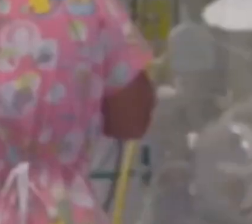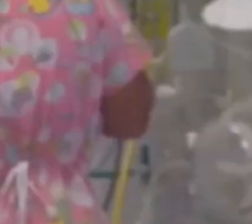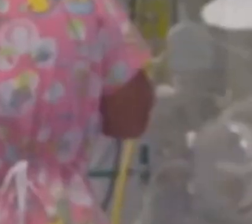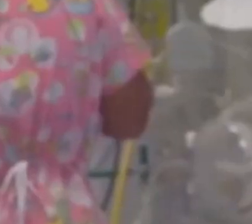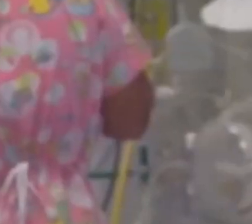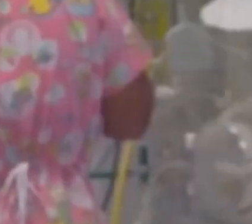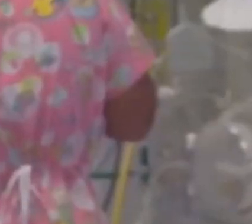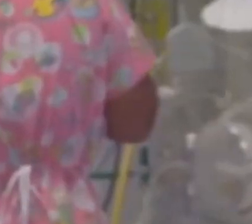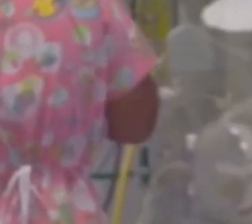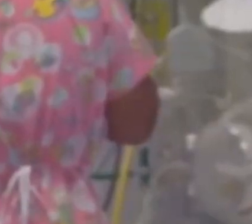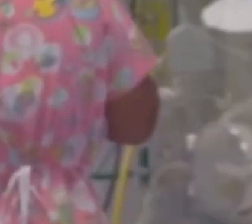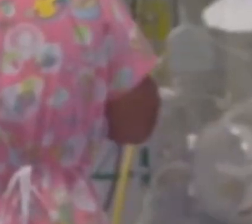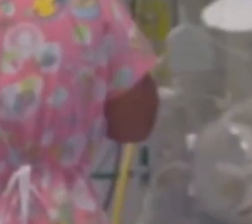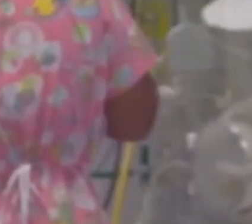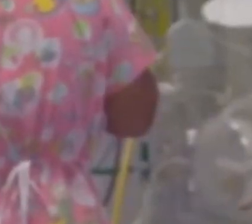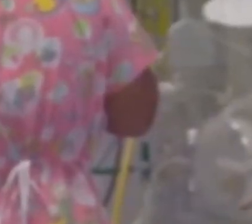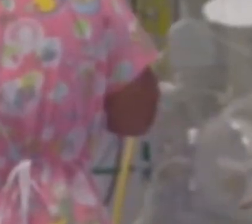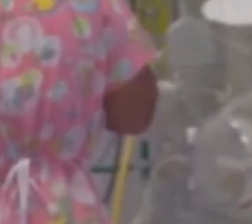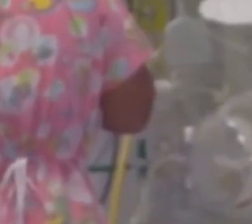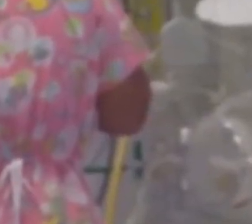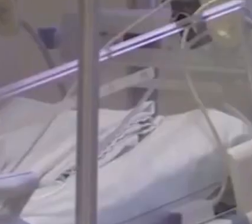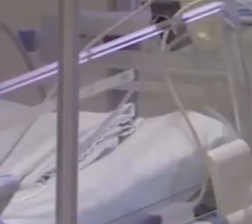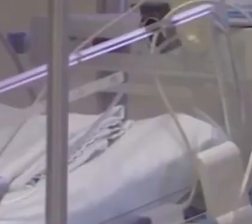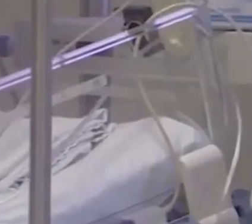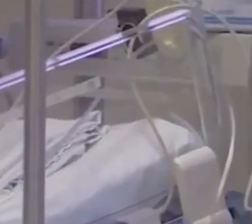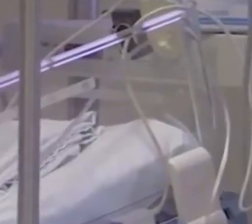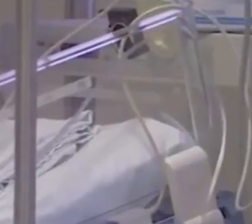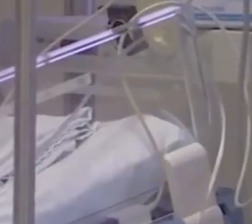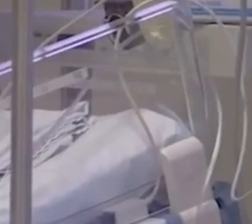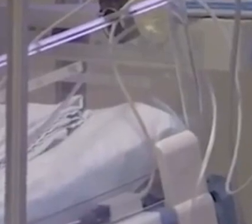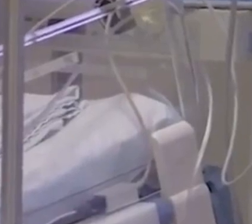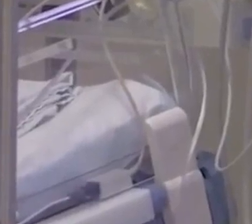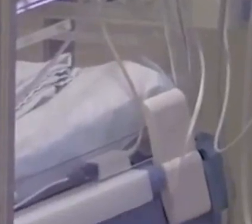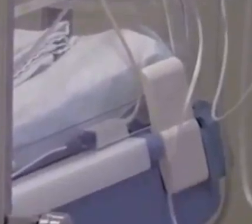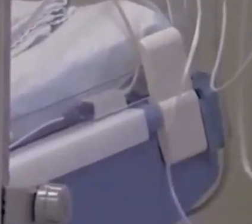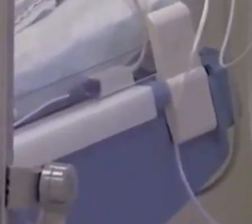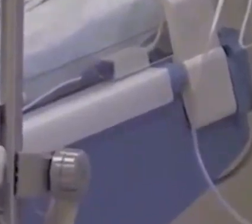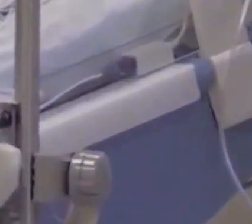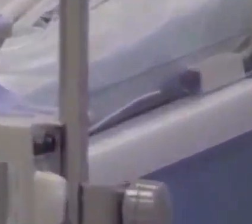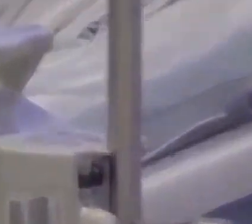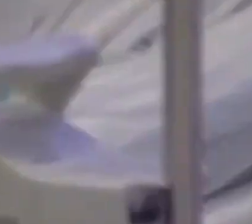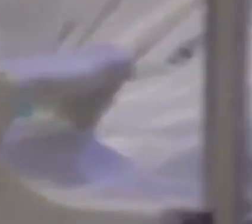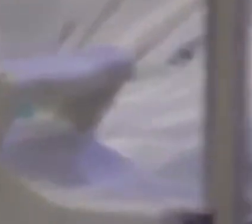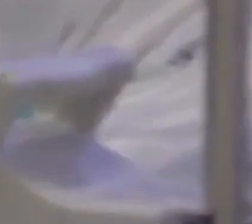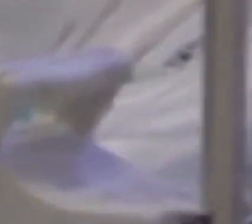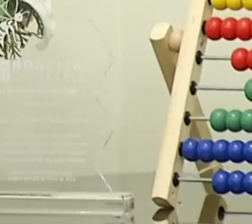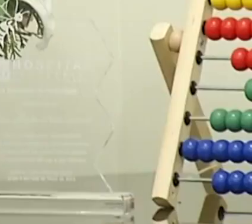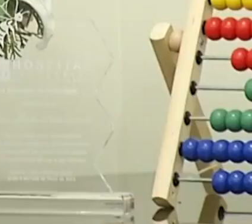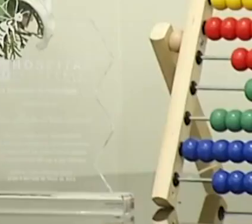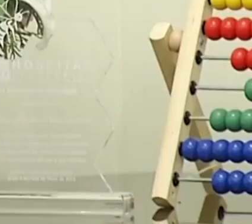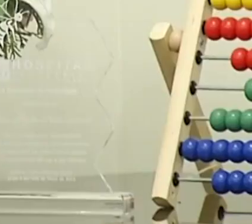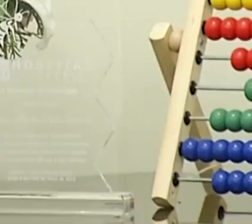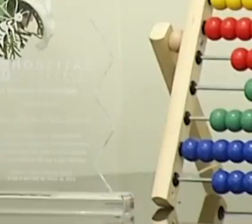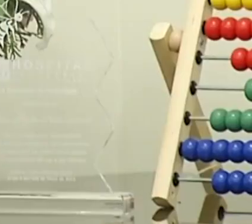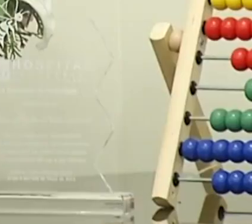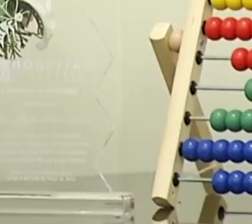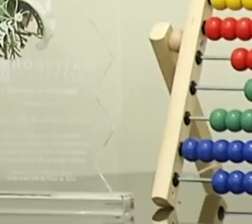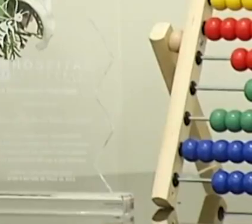Caribe. Tenemos el servicio de neurocirugía, de ortopedia, neurología,